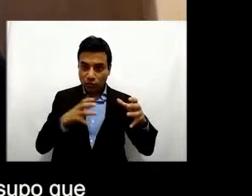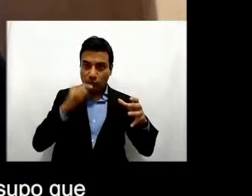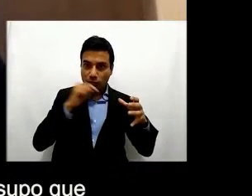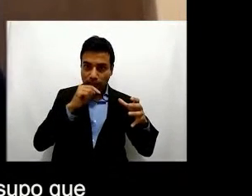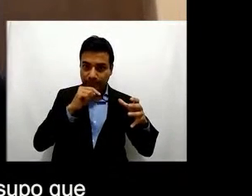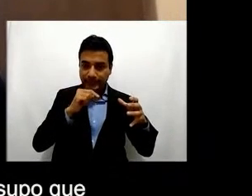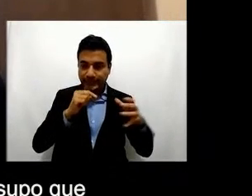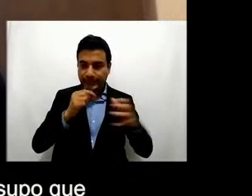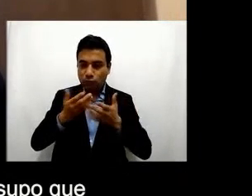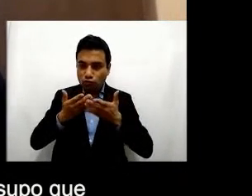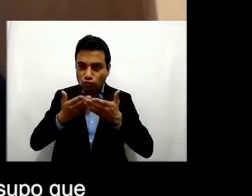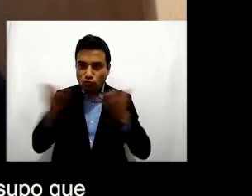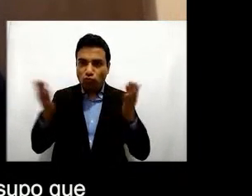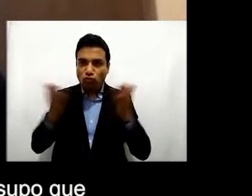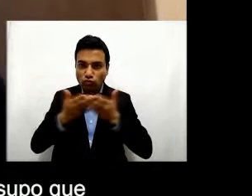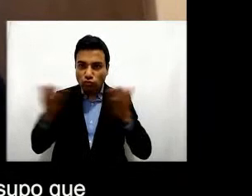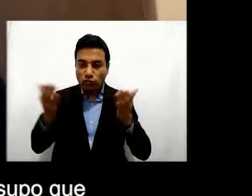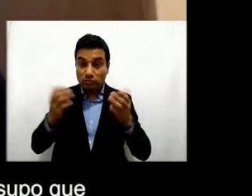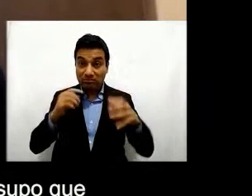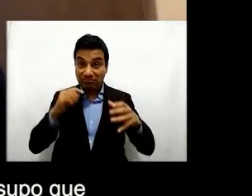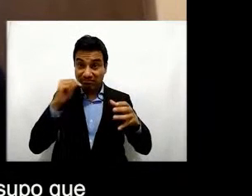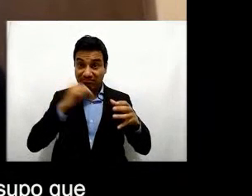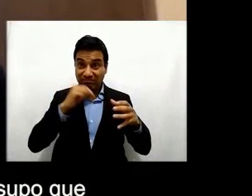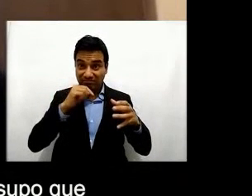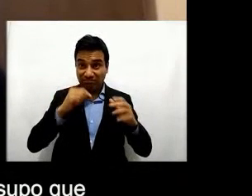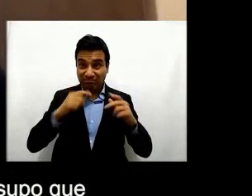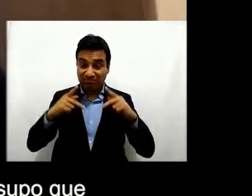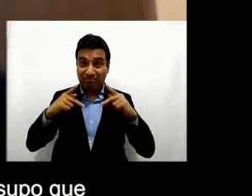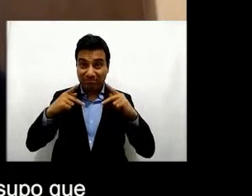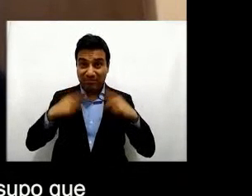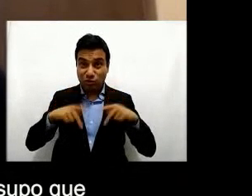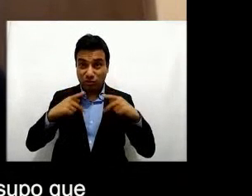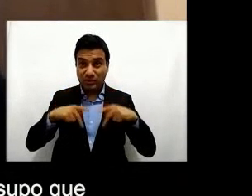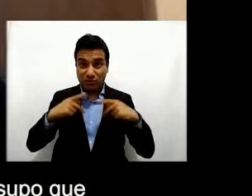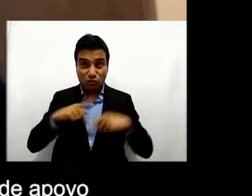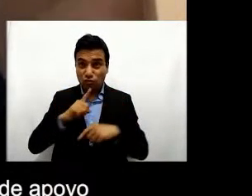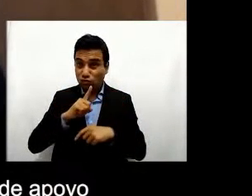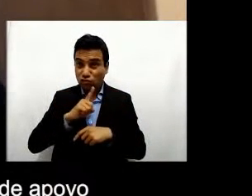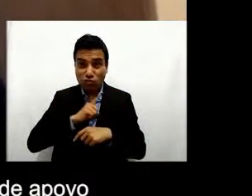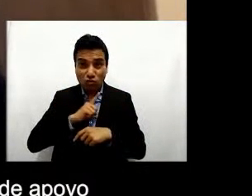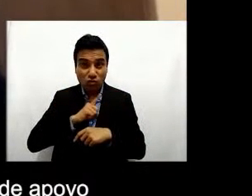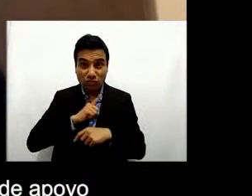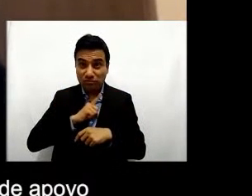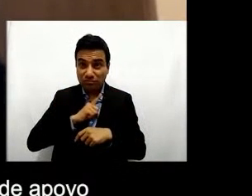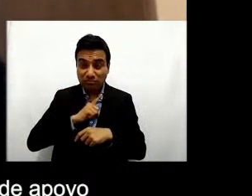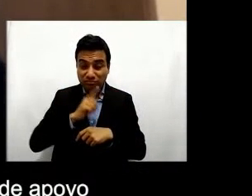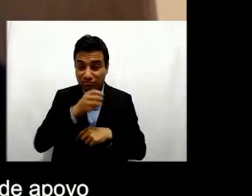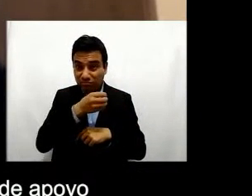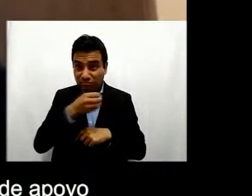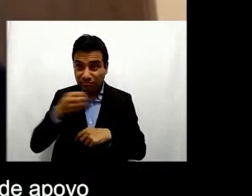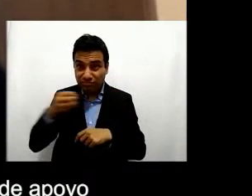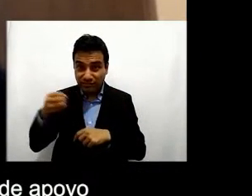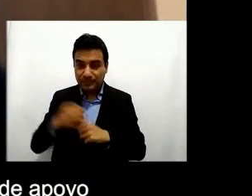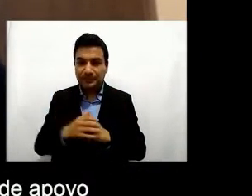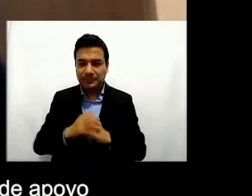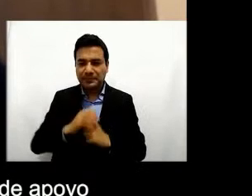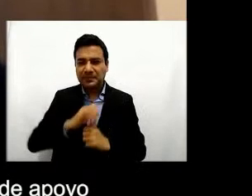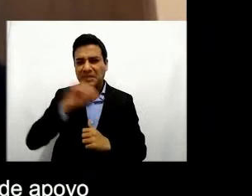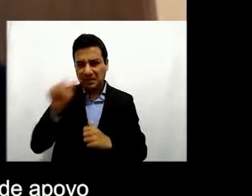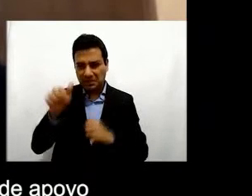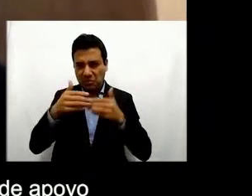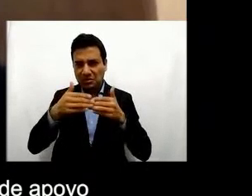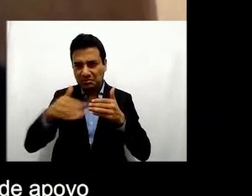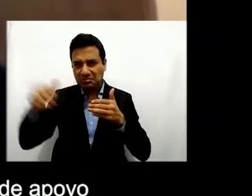y fue gracias a esa autoorganización ciudadana que se pudo resolver. Muchos meses después llegan